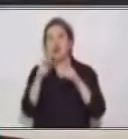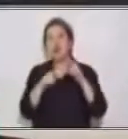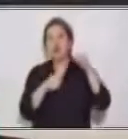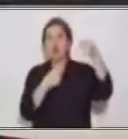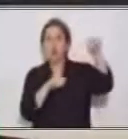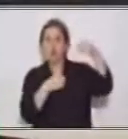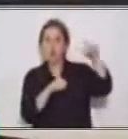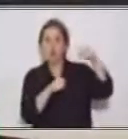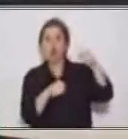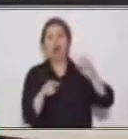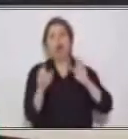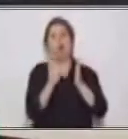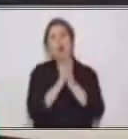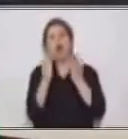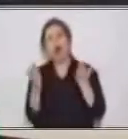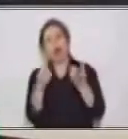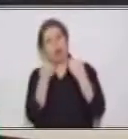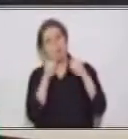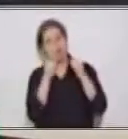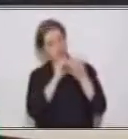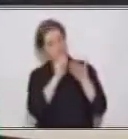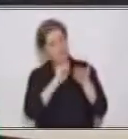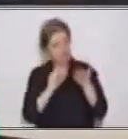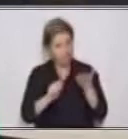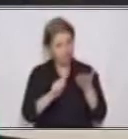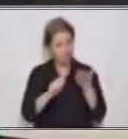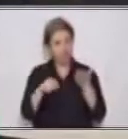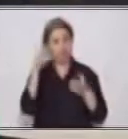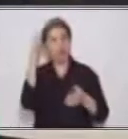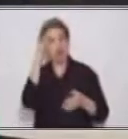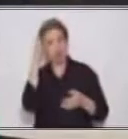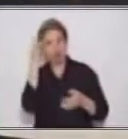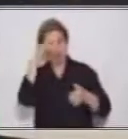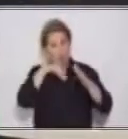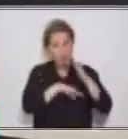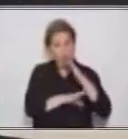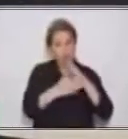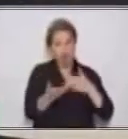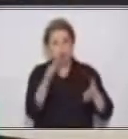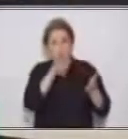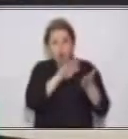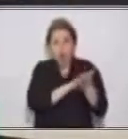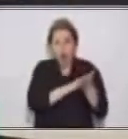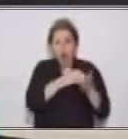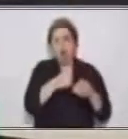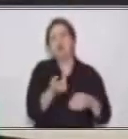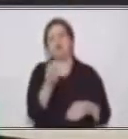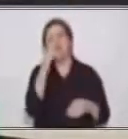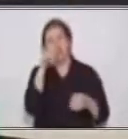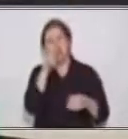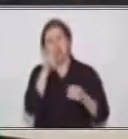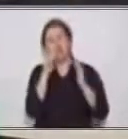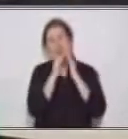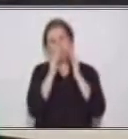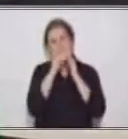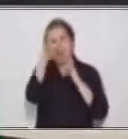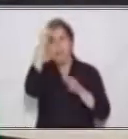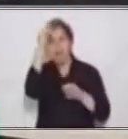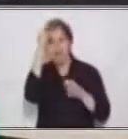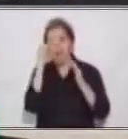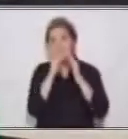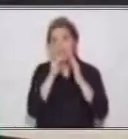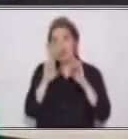hacer tus operaciones. Recuerda que debes guardar todos tus trabajos en tu caja o en tu portafolio de Aprendo en Casa. Y